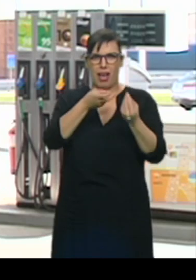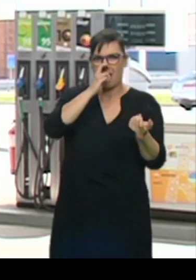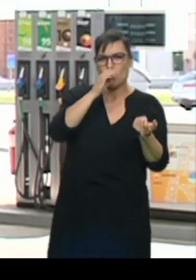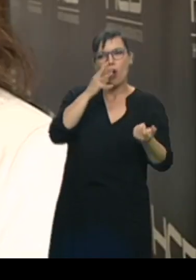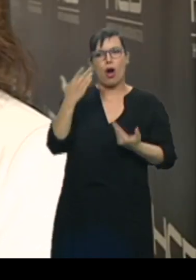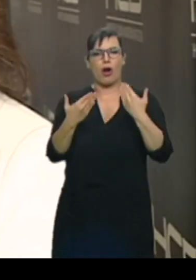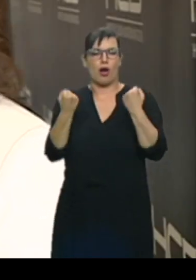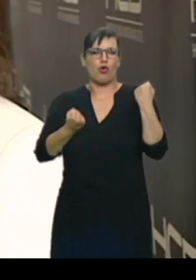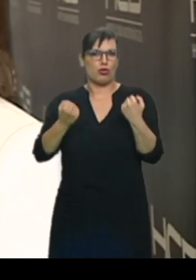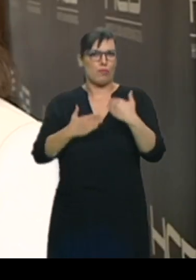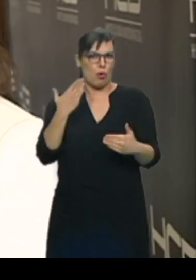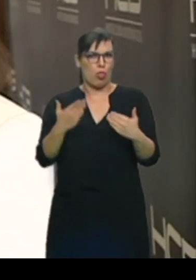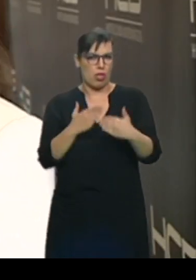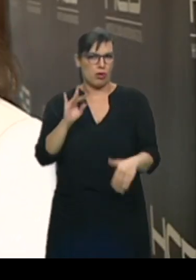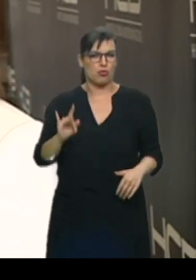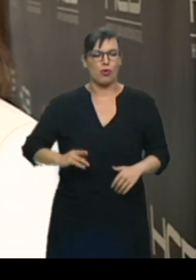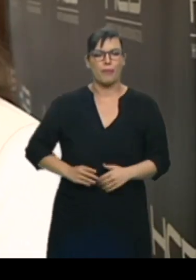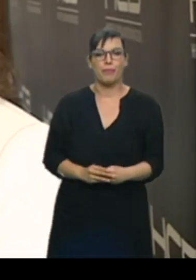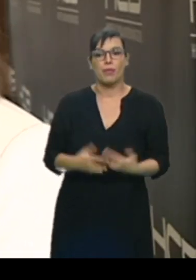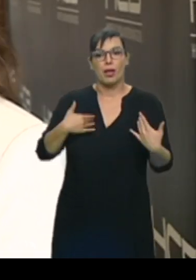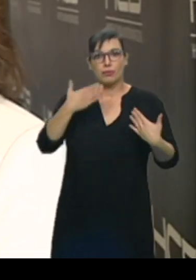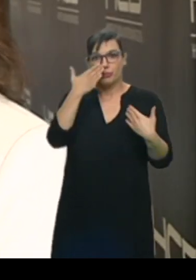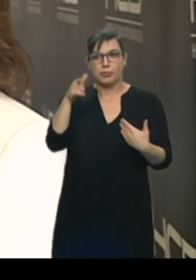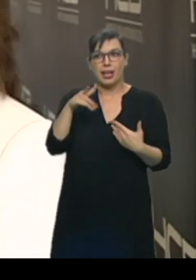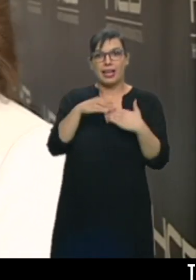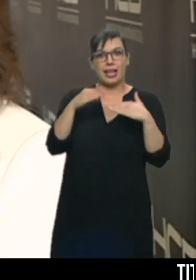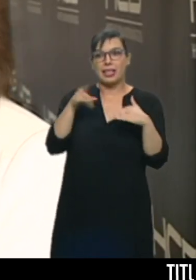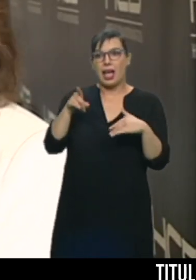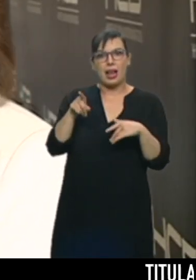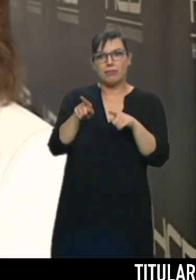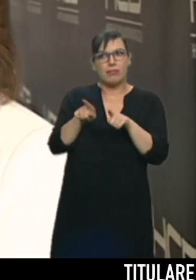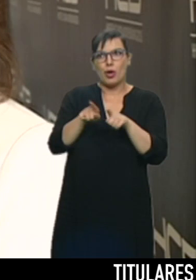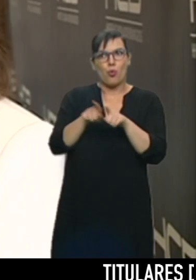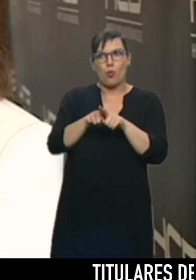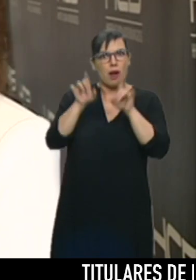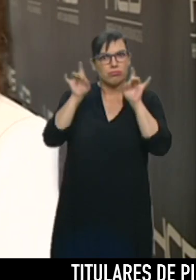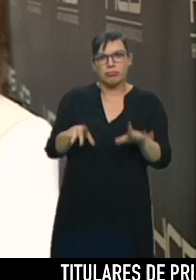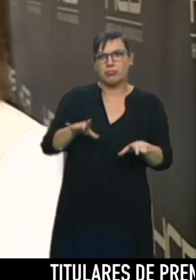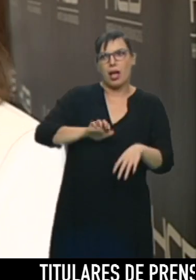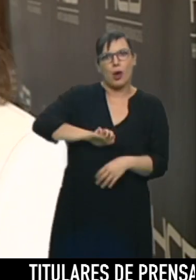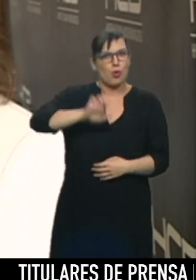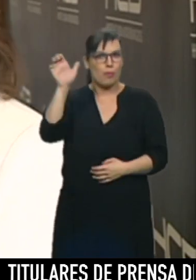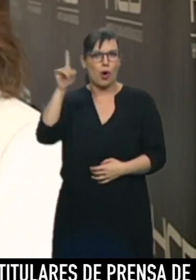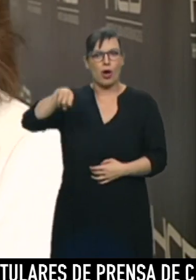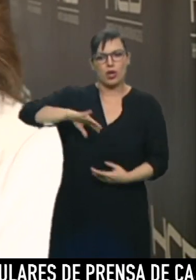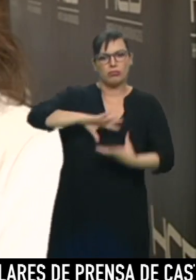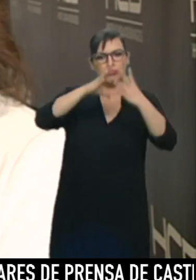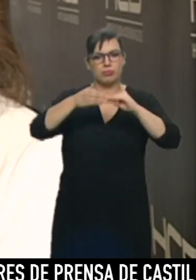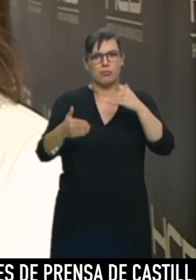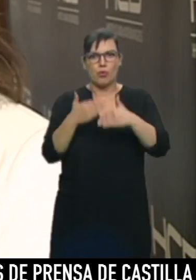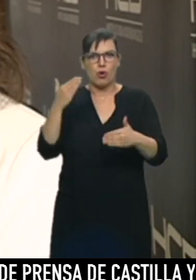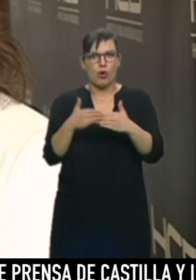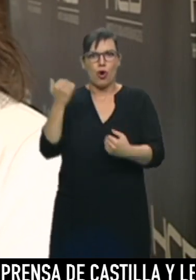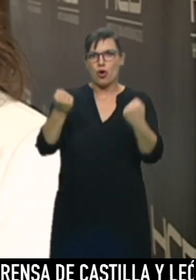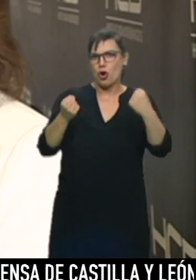modernos. Pues la verdad es que es un cliente europeo, totalmente europeo. Se han modernizado, vienen con coches